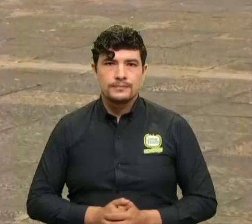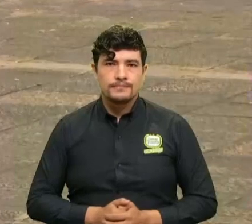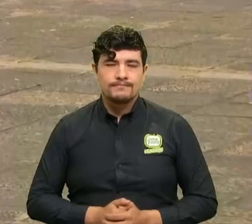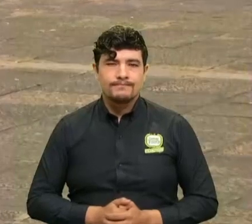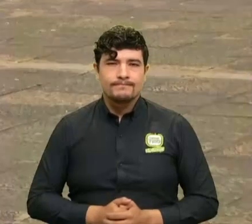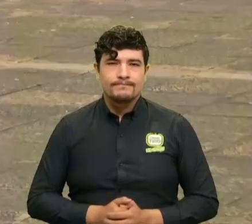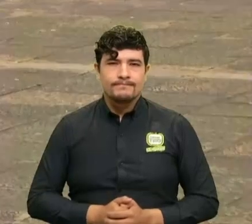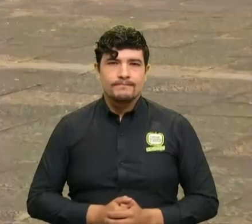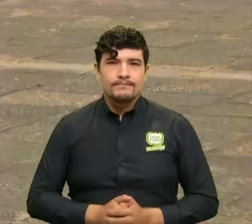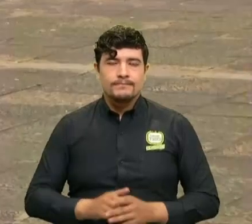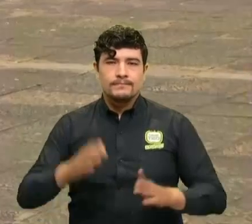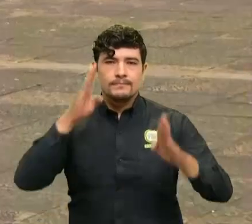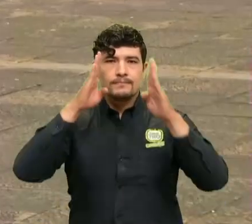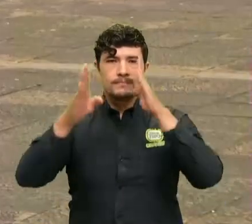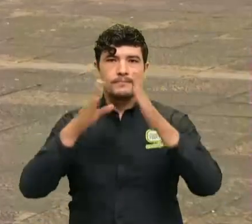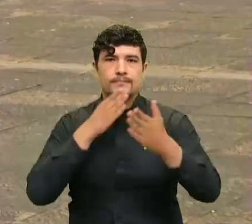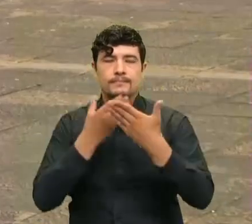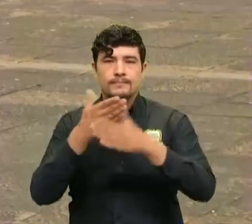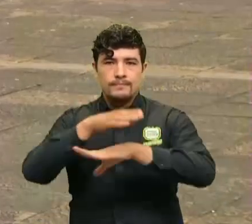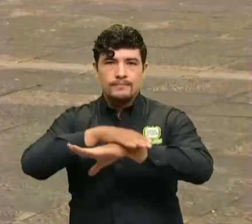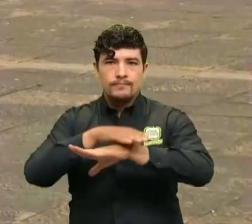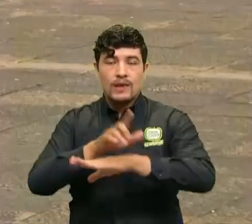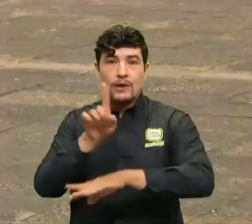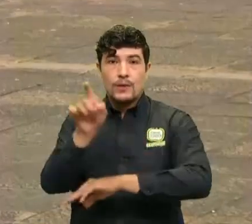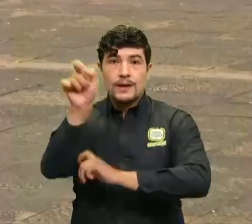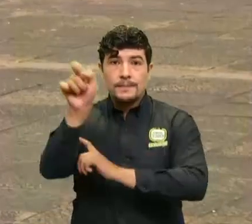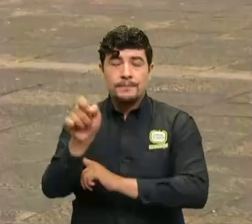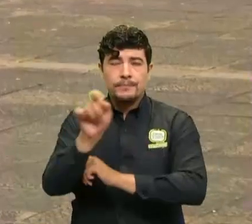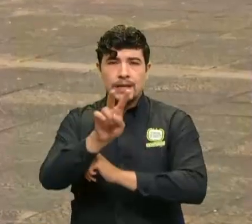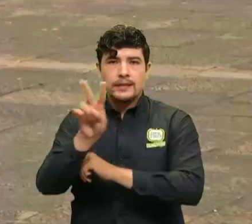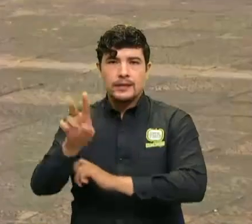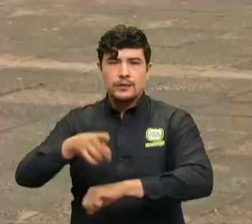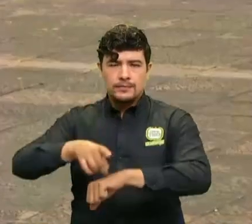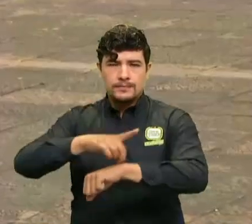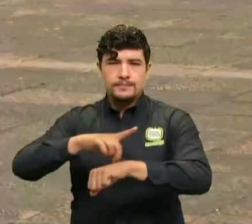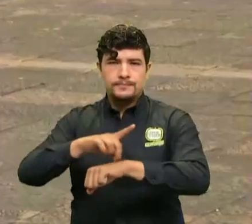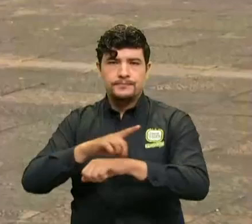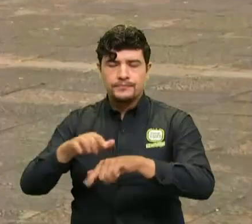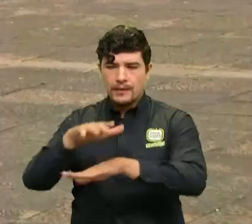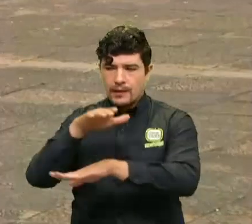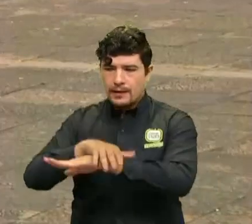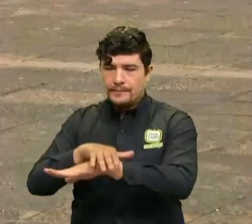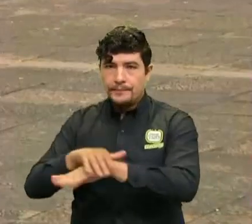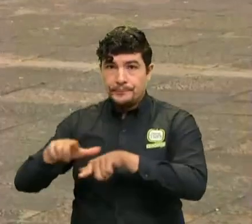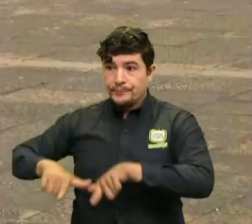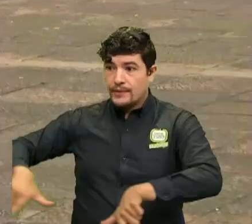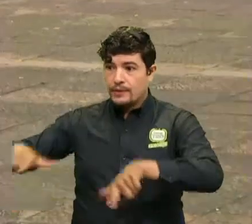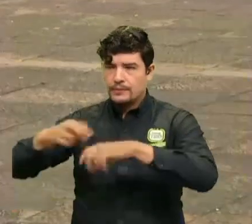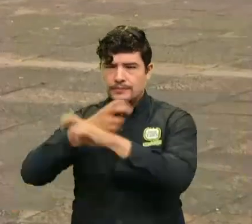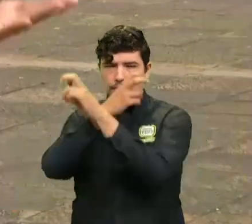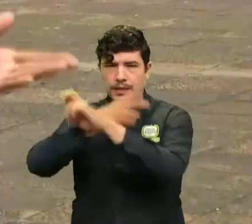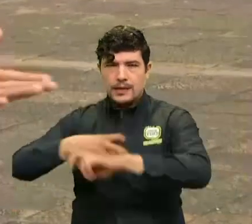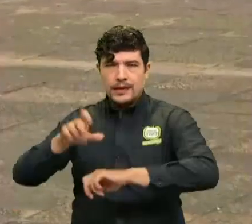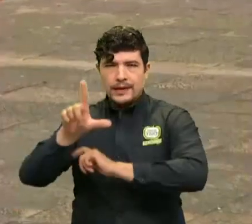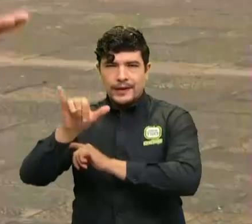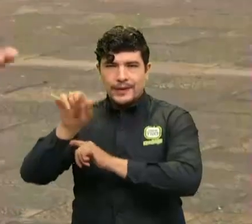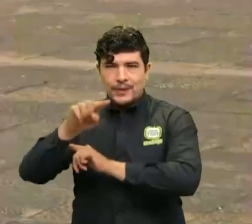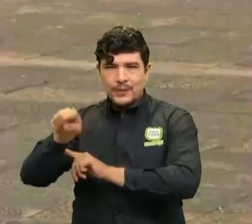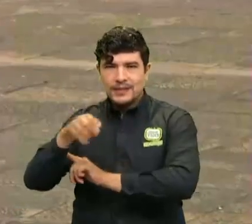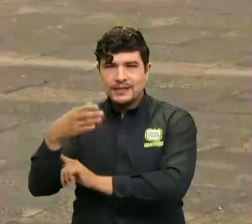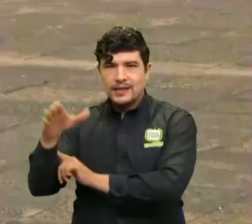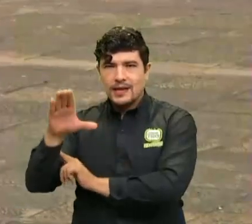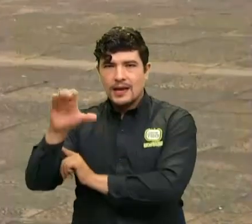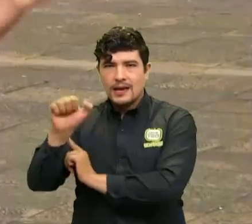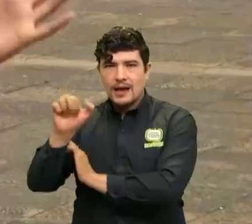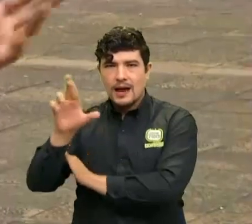Hola, ¿qué tal? Muy buenas tardes. Los saludo siendo la 1:22 y nos encontramos en la Plaza Cívica Luis Carlos Galán. Como ustedes pueden ver a